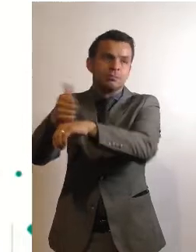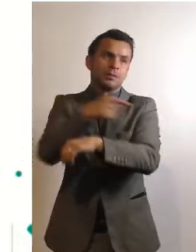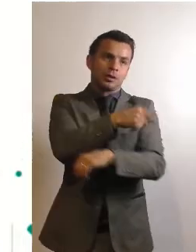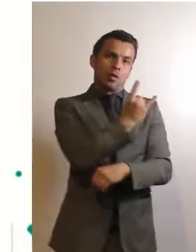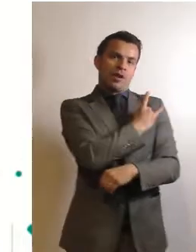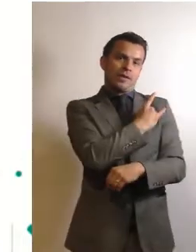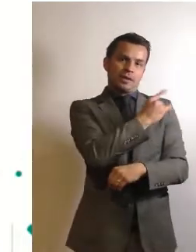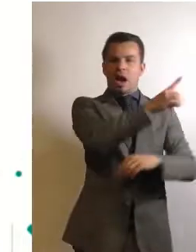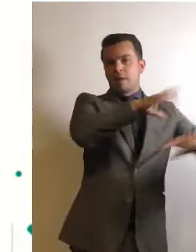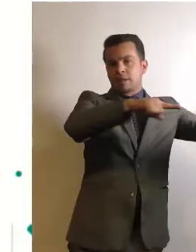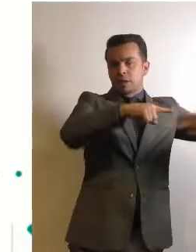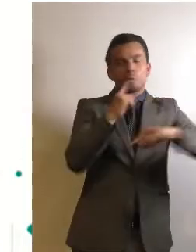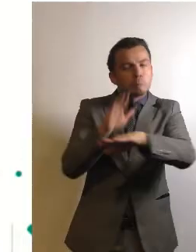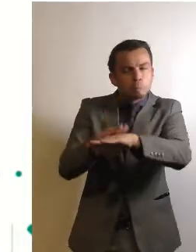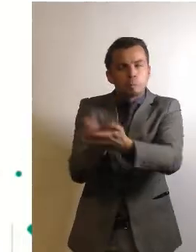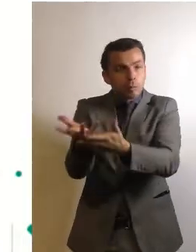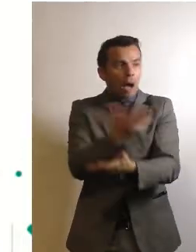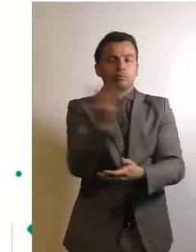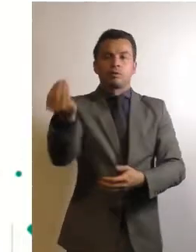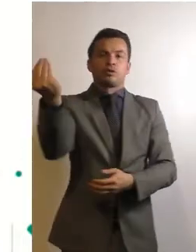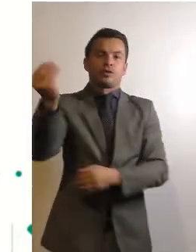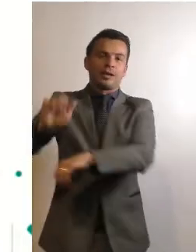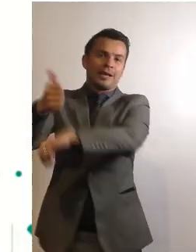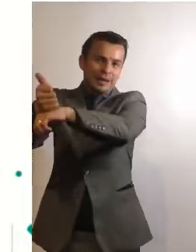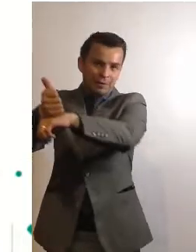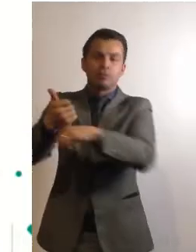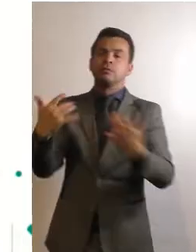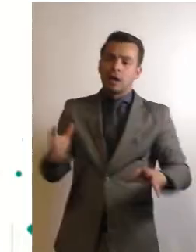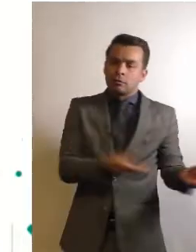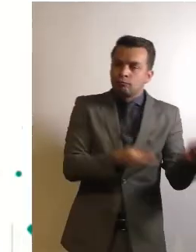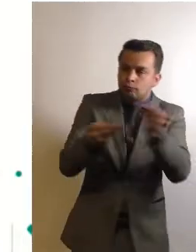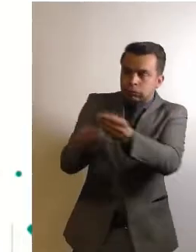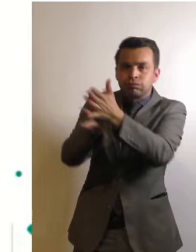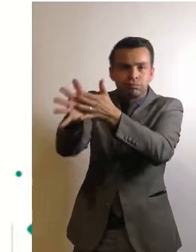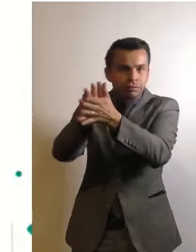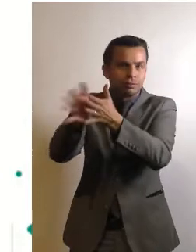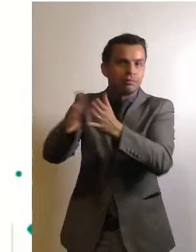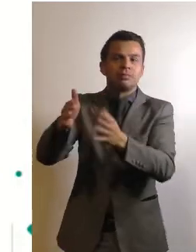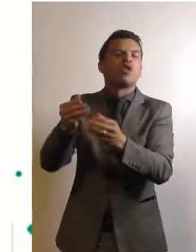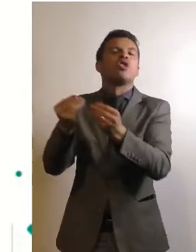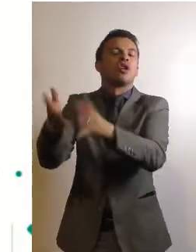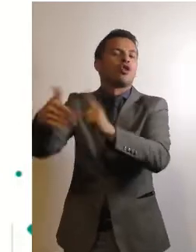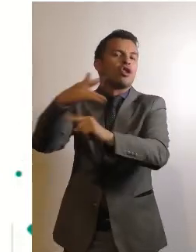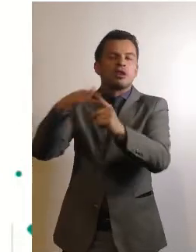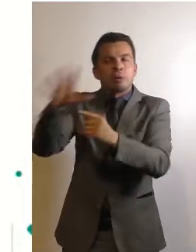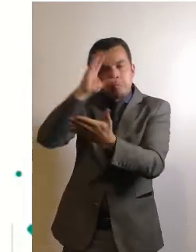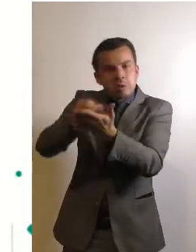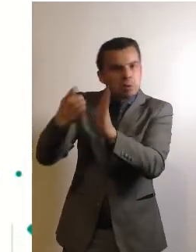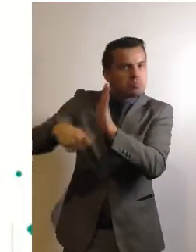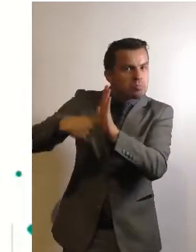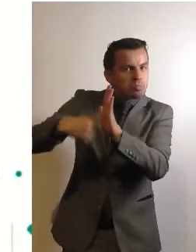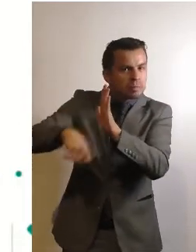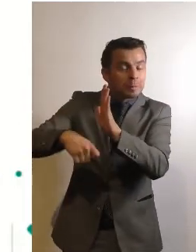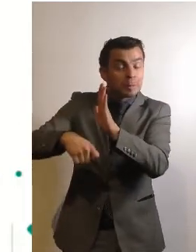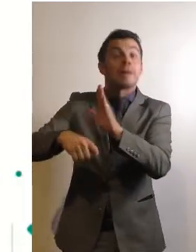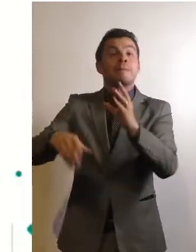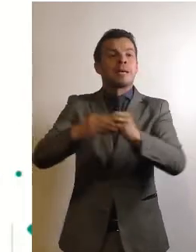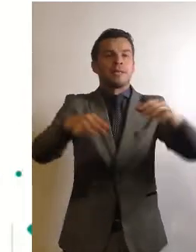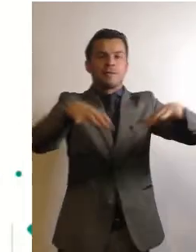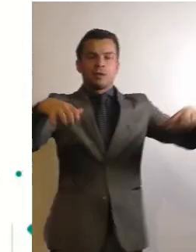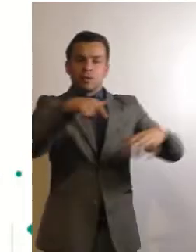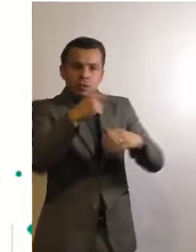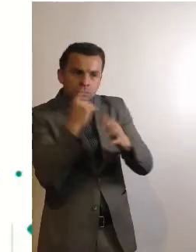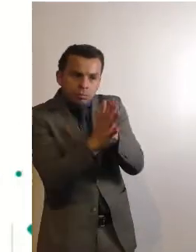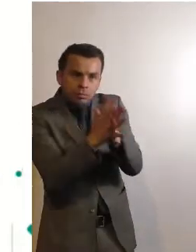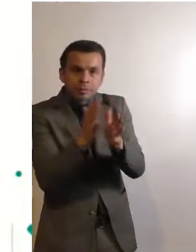Ahora con el claustro realizamos también unas actividades para escuchar esas observaciones que los